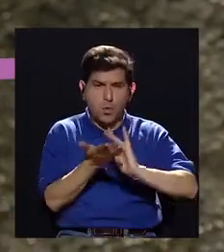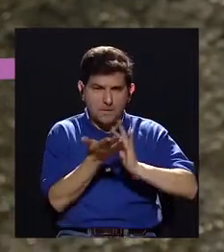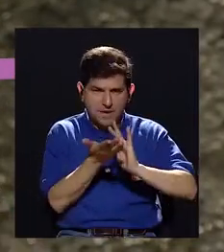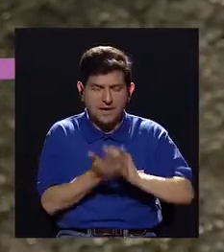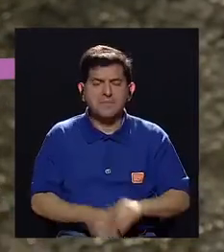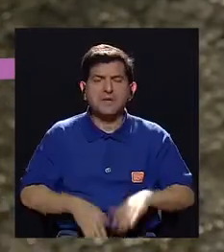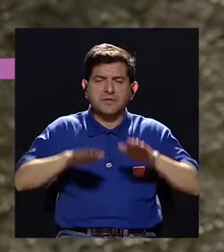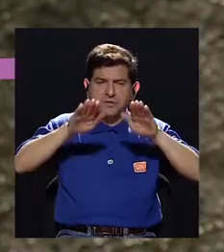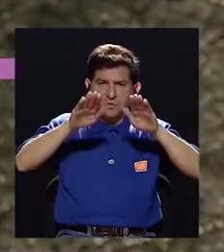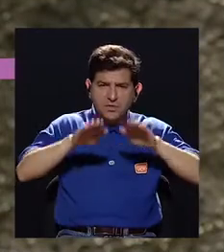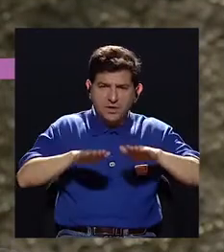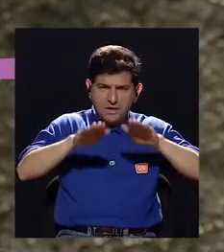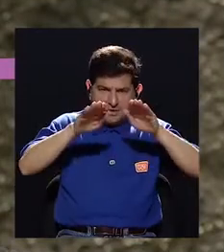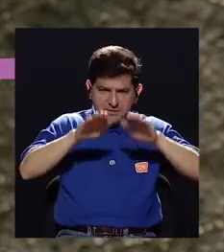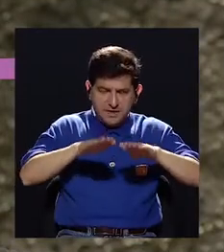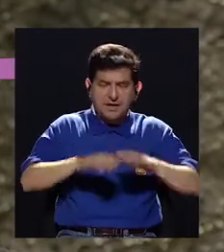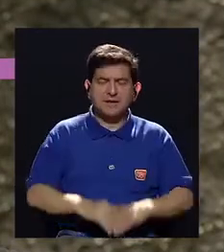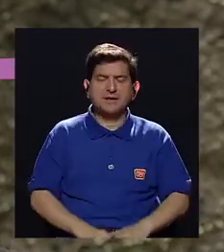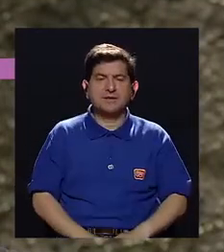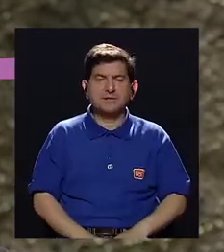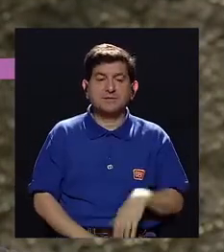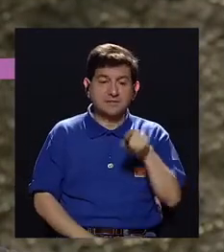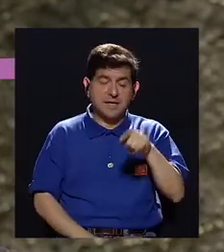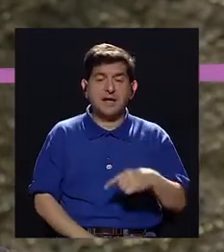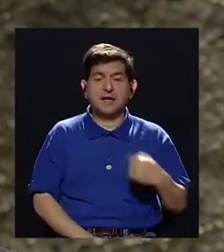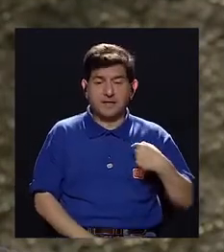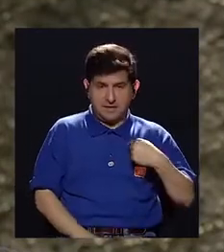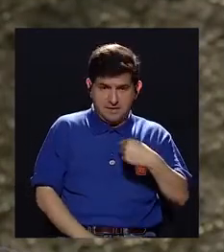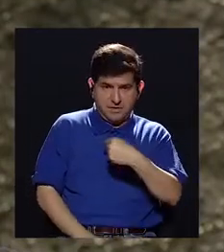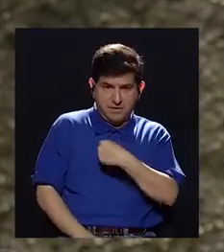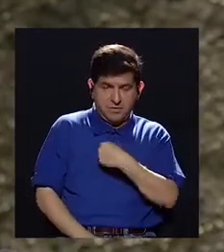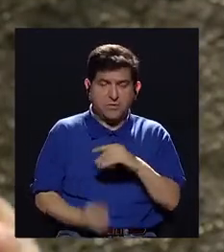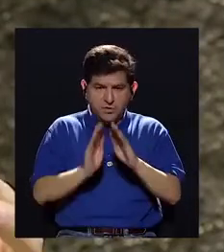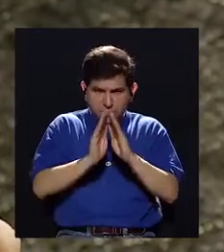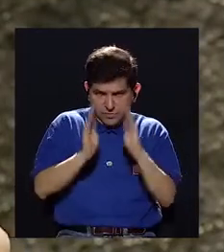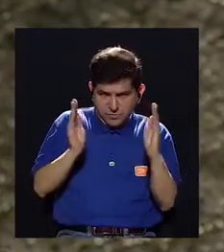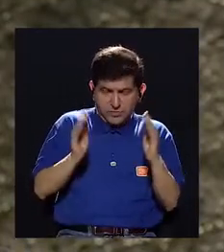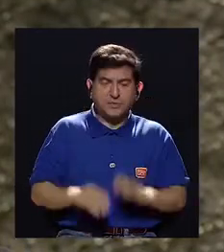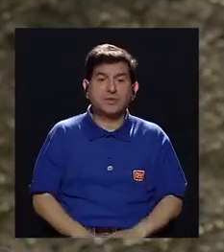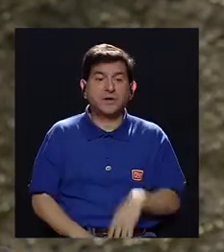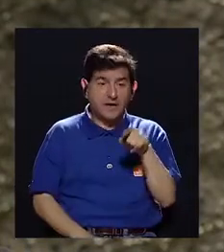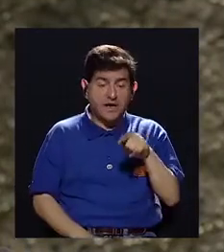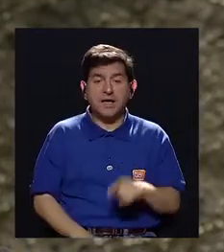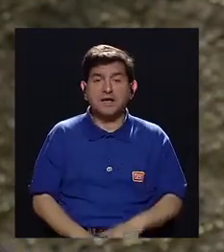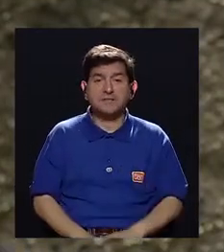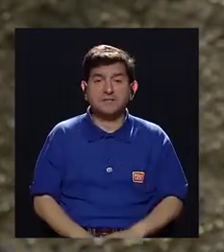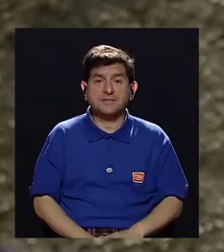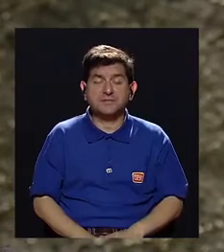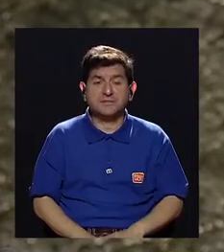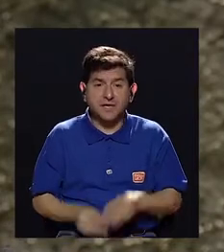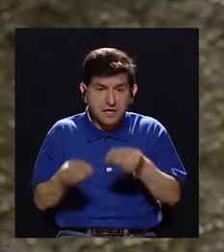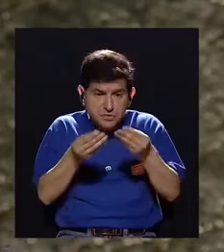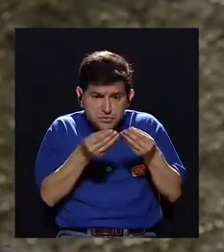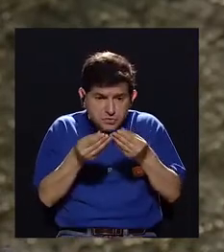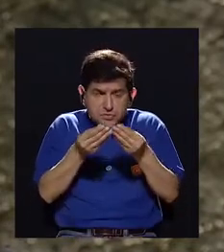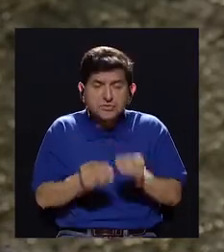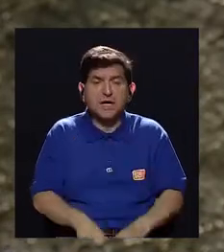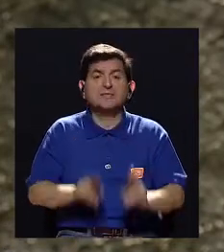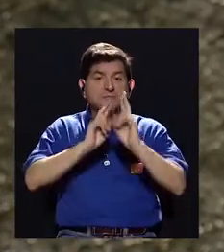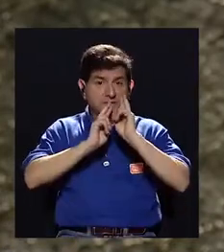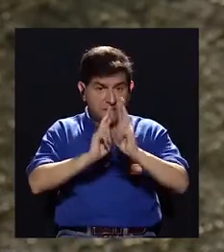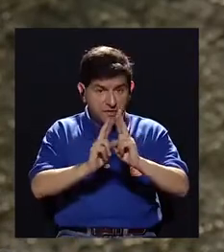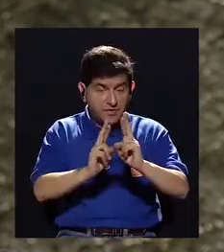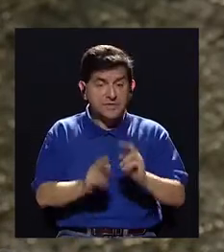sea, un medicamento que relaja el músculo, que cierra los bronquios, ese broncodilatador, el